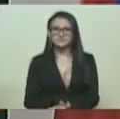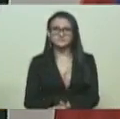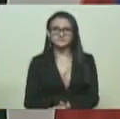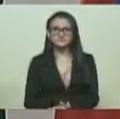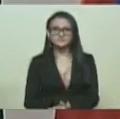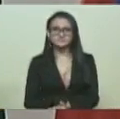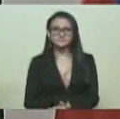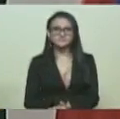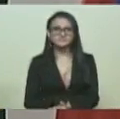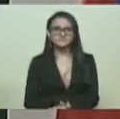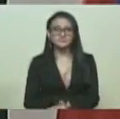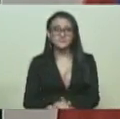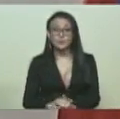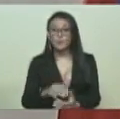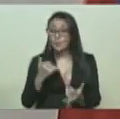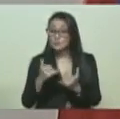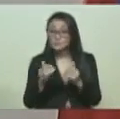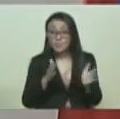ellos cuál es el plan final.